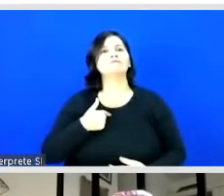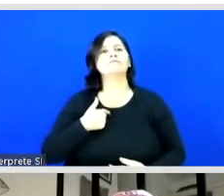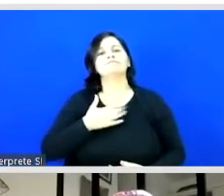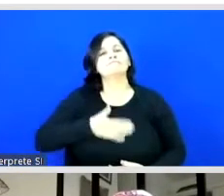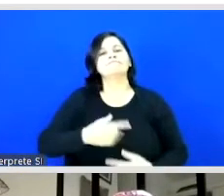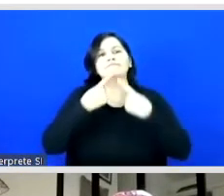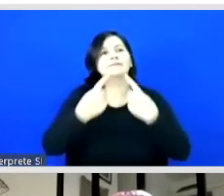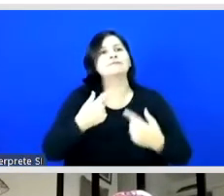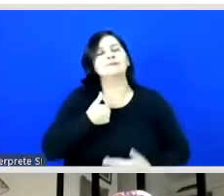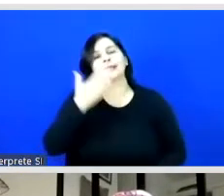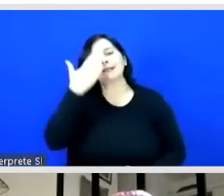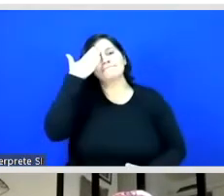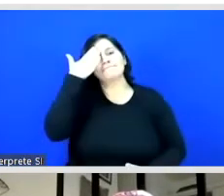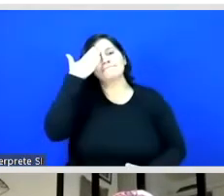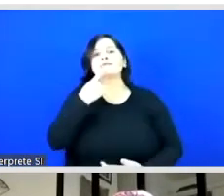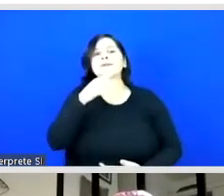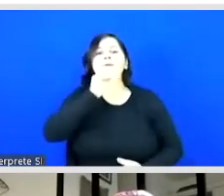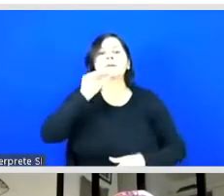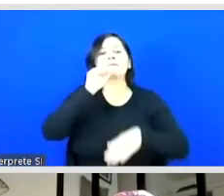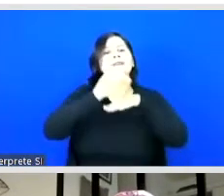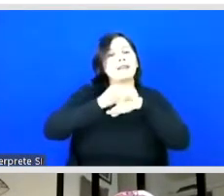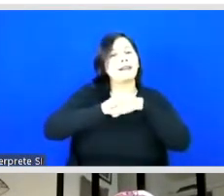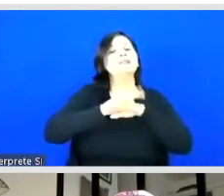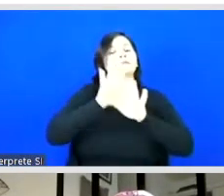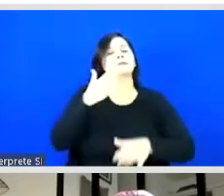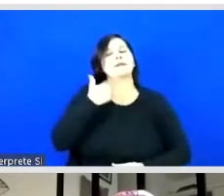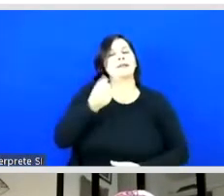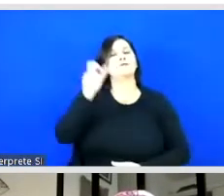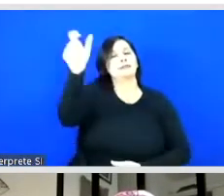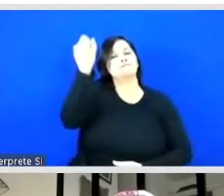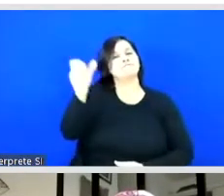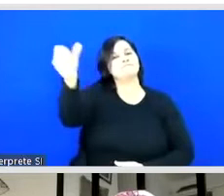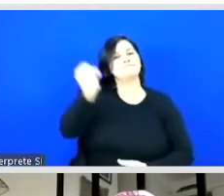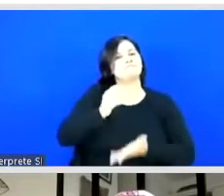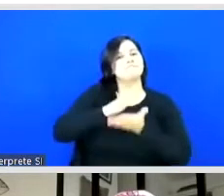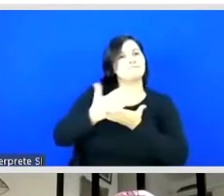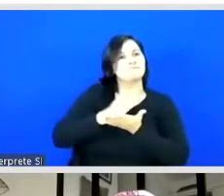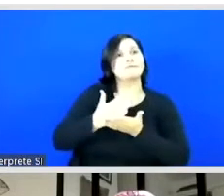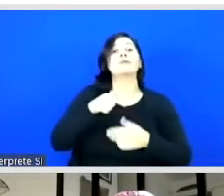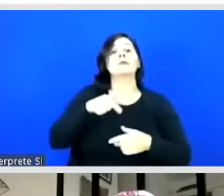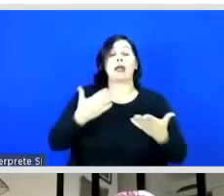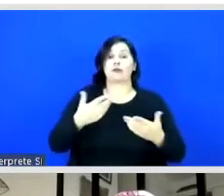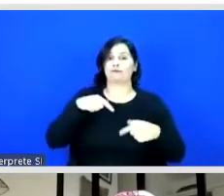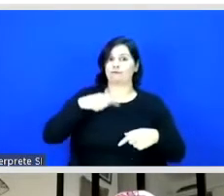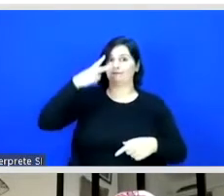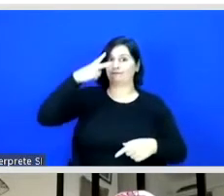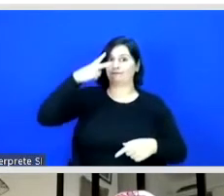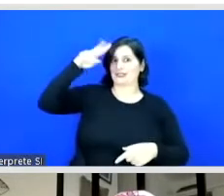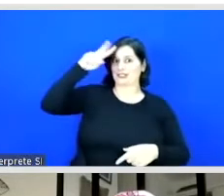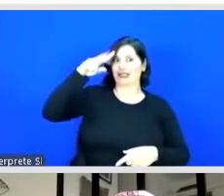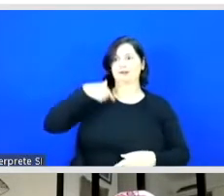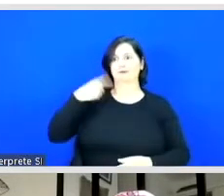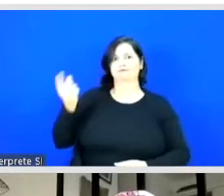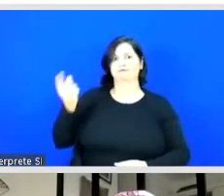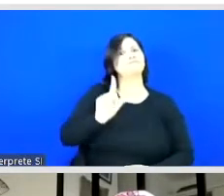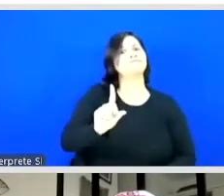Muchísimas gracias también porque me han dado la oportunidad la Iniciativa Mesoamericana de Mujeres para estar con ustedes un ratito.